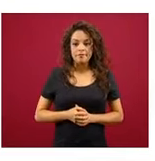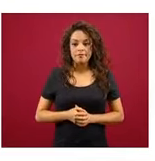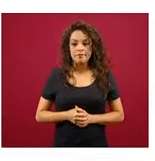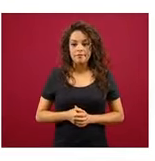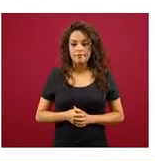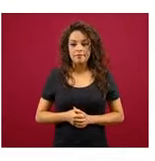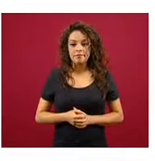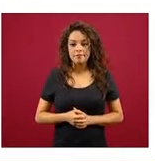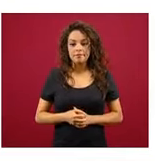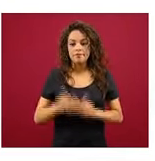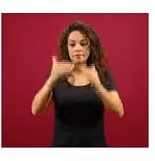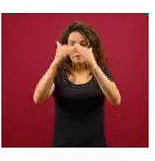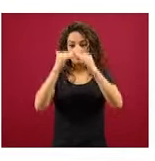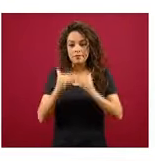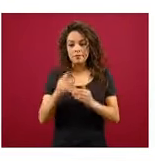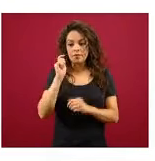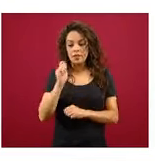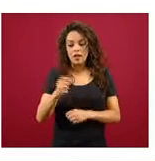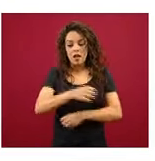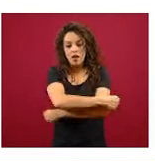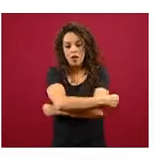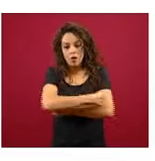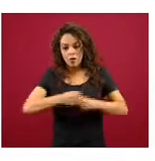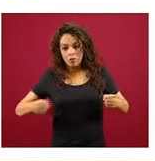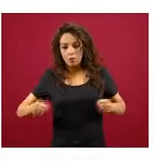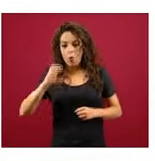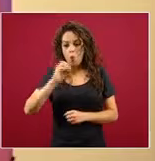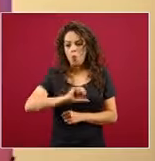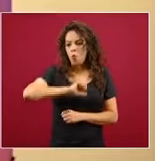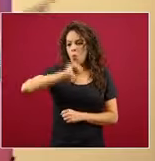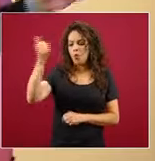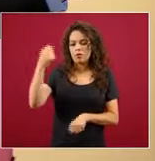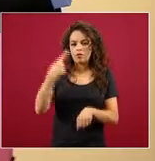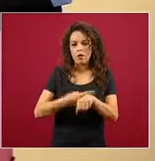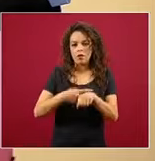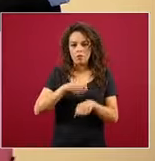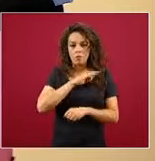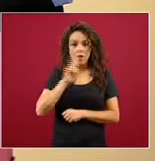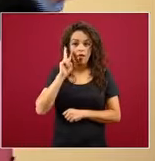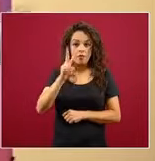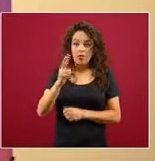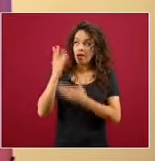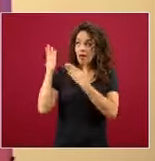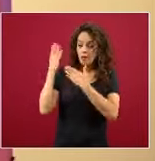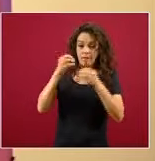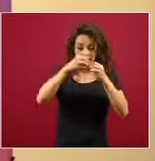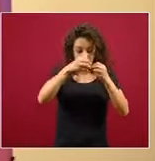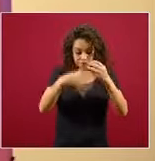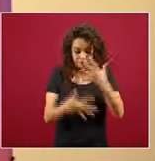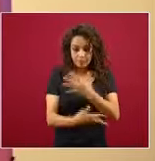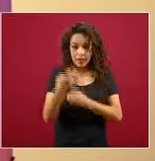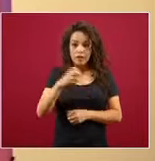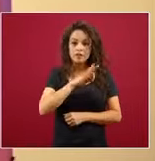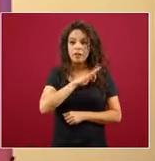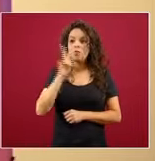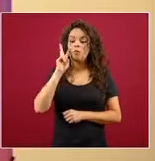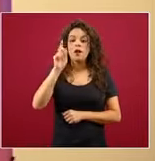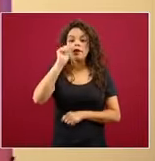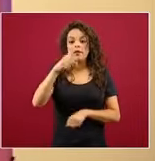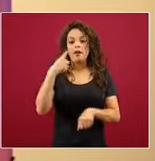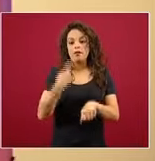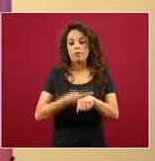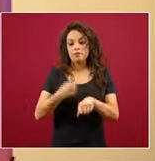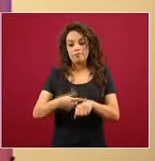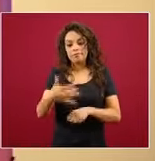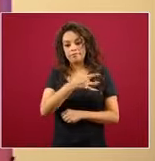obesidad o algunas otras de las enfermedades que estamos viendo, destacando sí la enfermedad cardiovascular, que también es